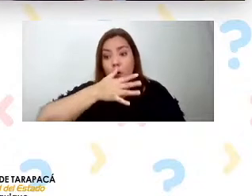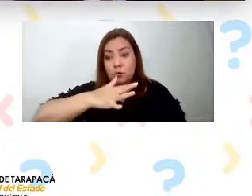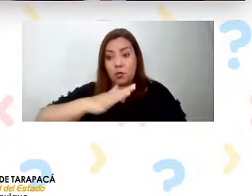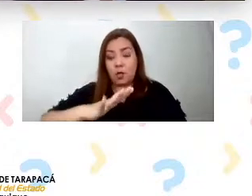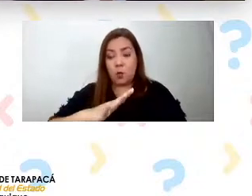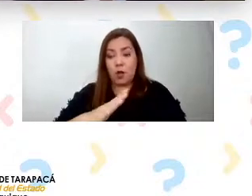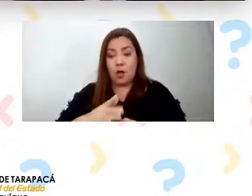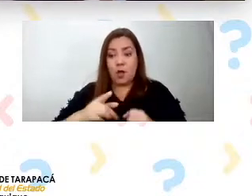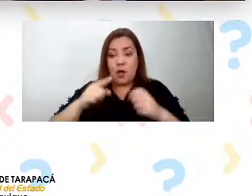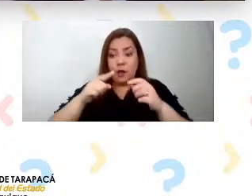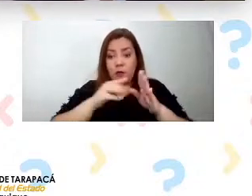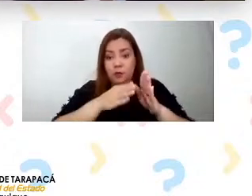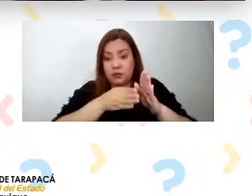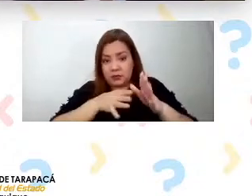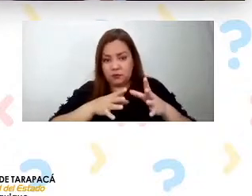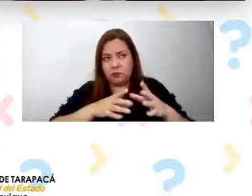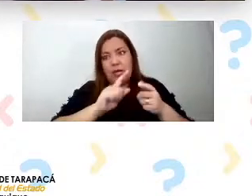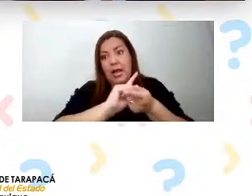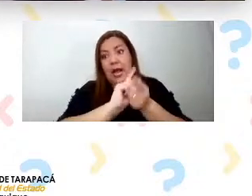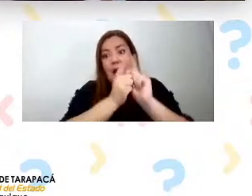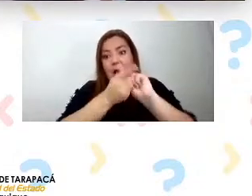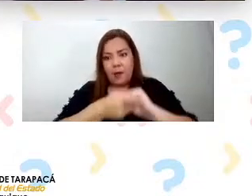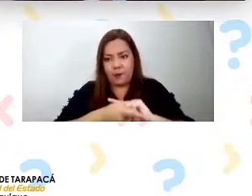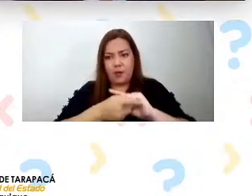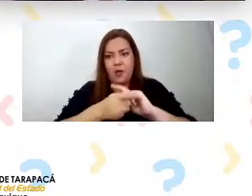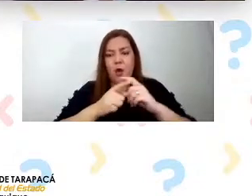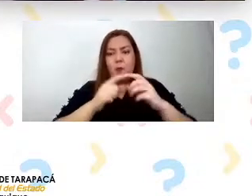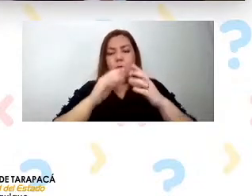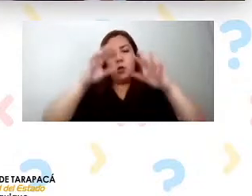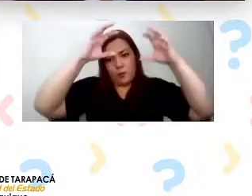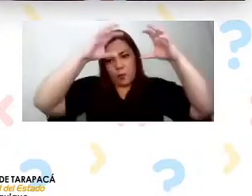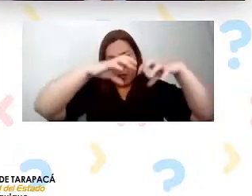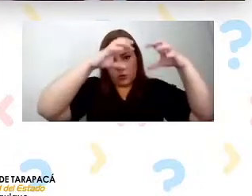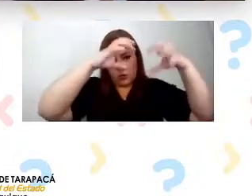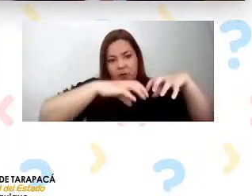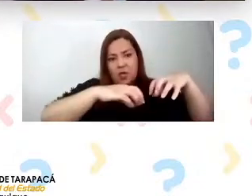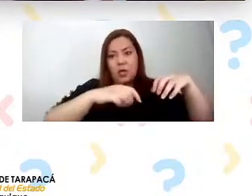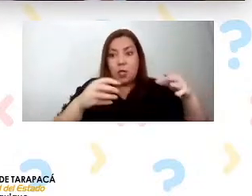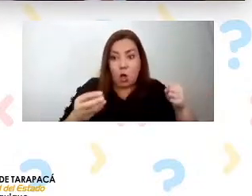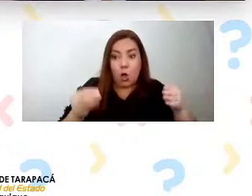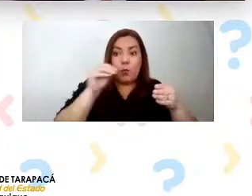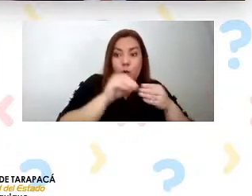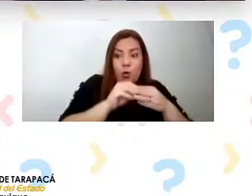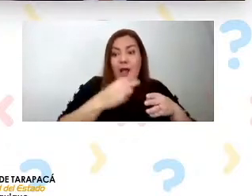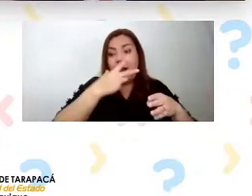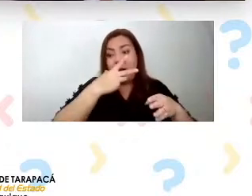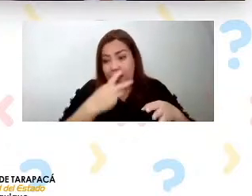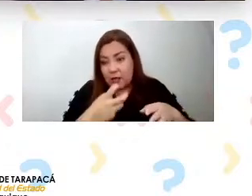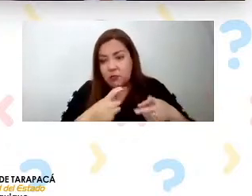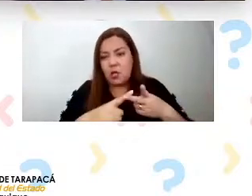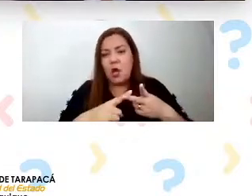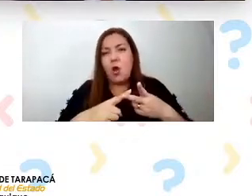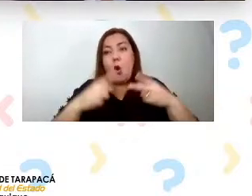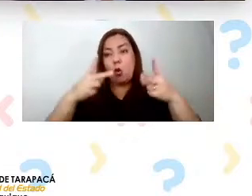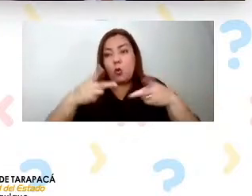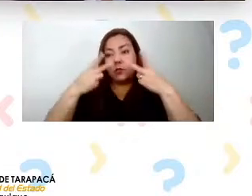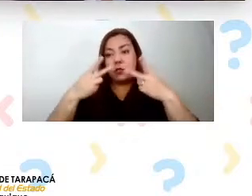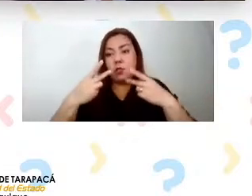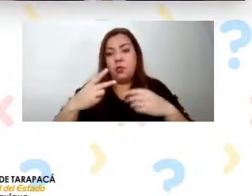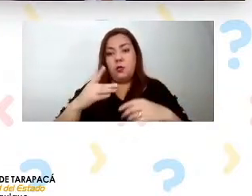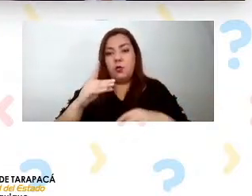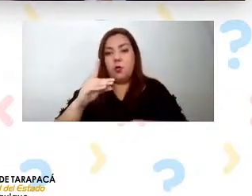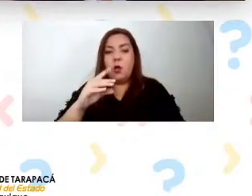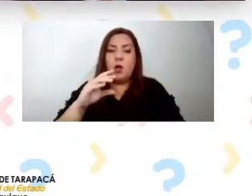atraviesa una atmósfera por efectos de lluvia, incorporan gases, oxígeno, dióxido de